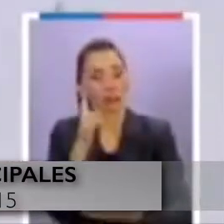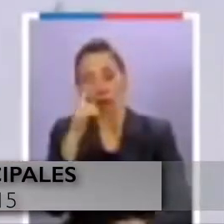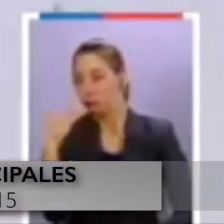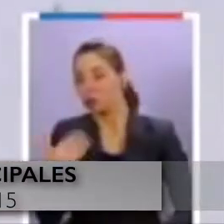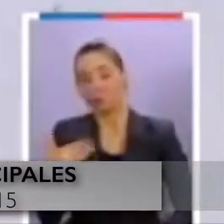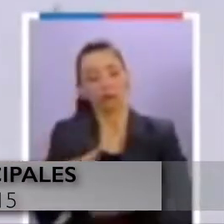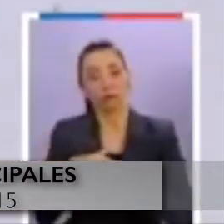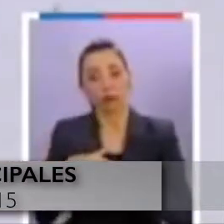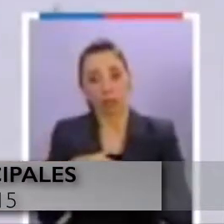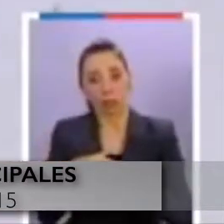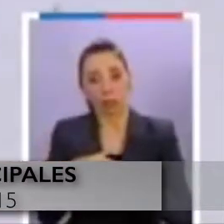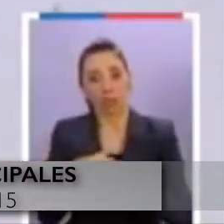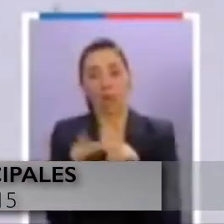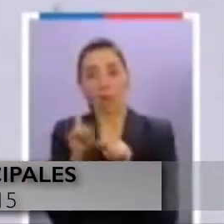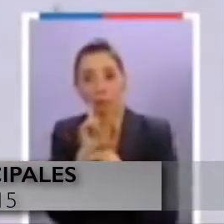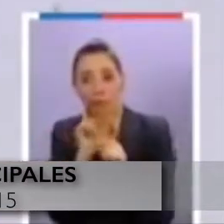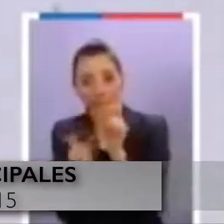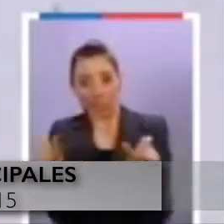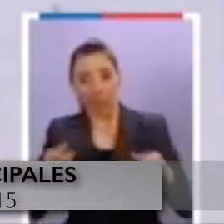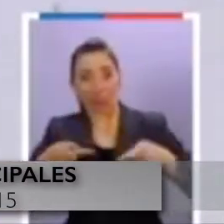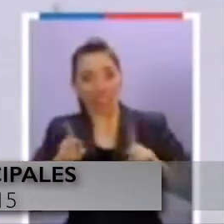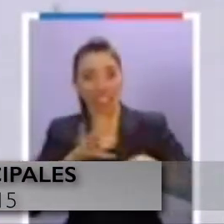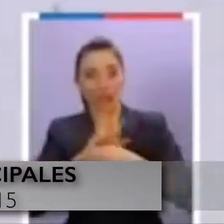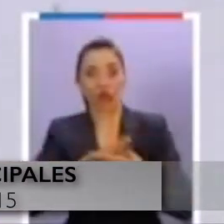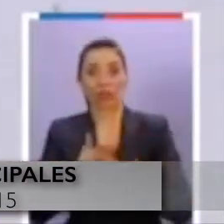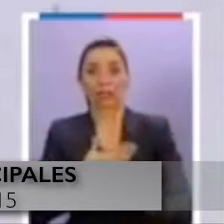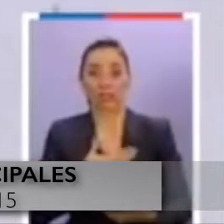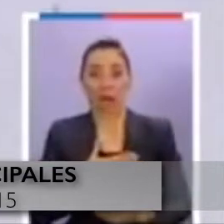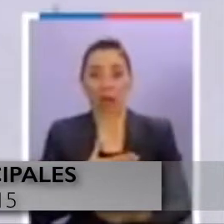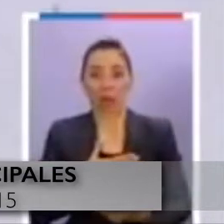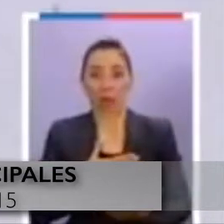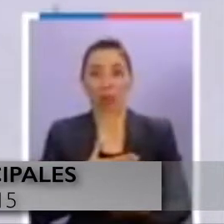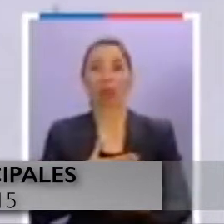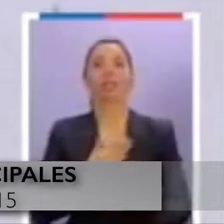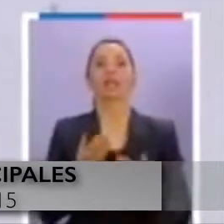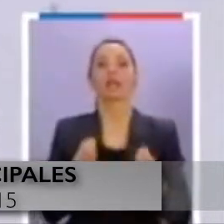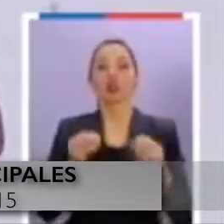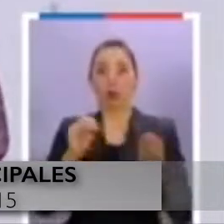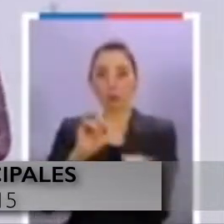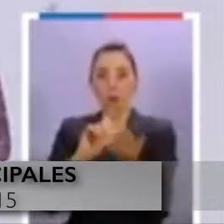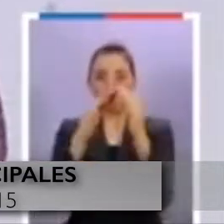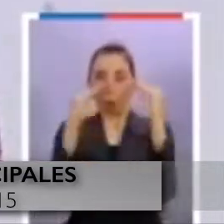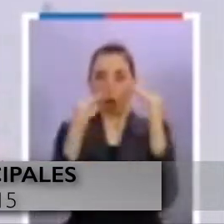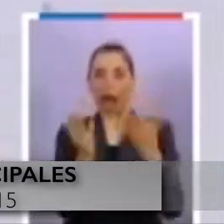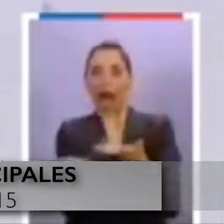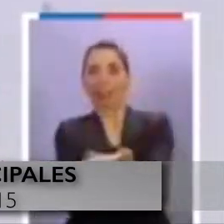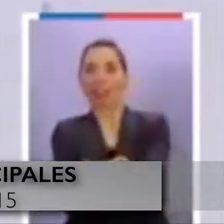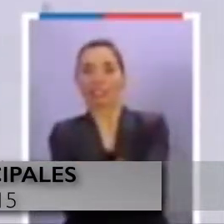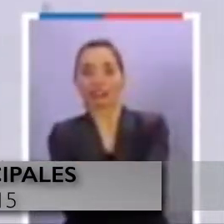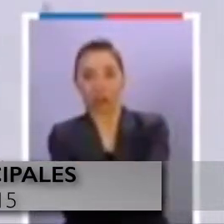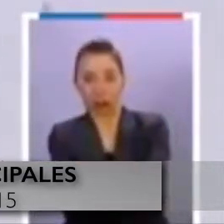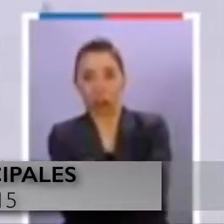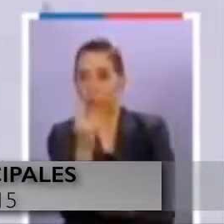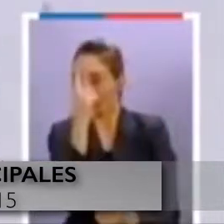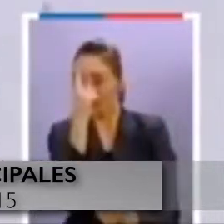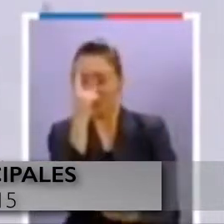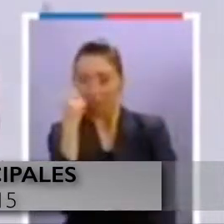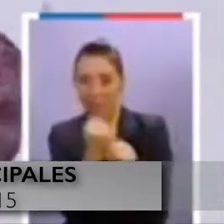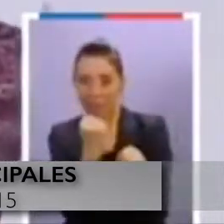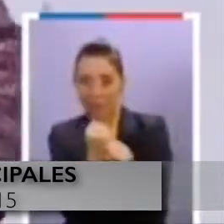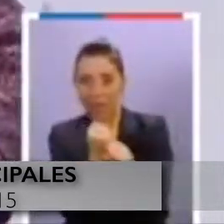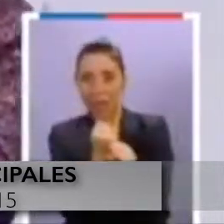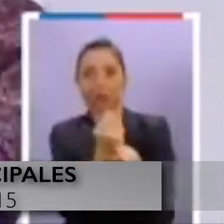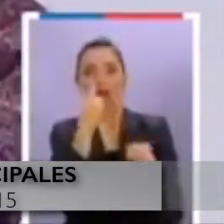Fundamental para asegurar el acceso al derecho a la salud está en la capacidad física de atención. Nuestra primera tarea ha sido resolver